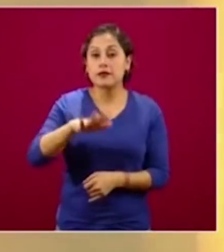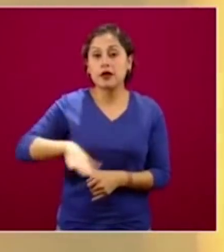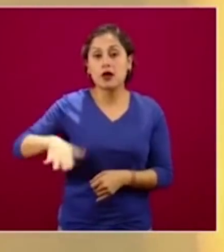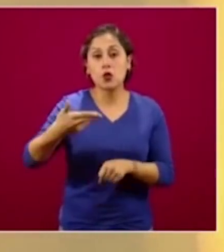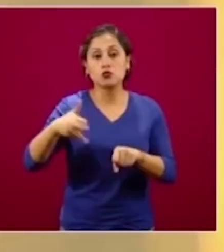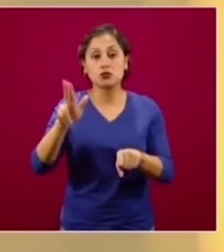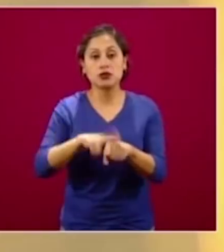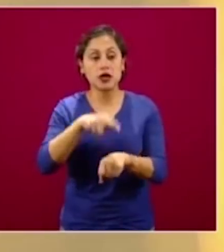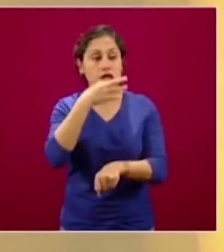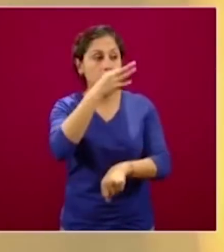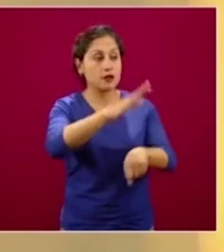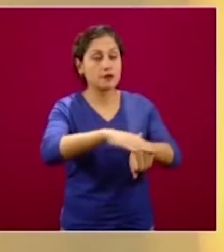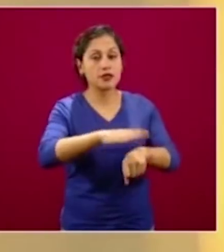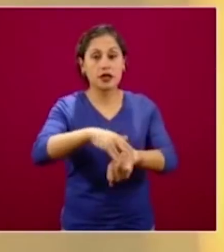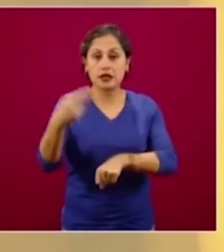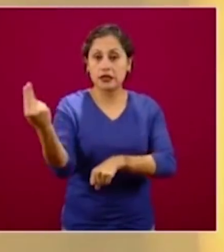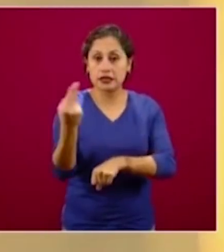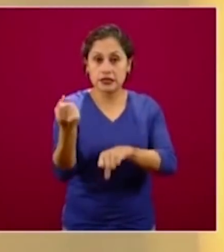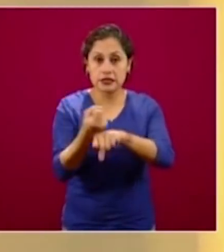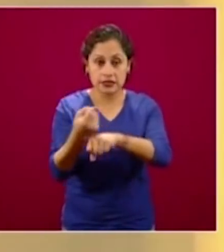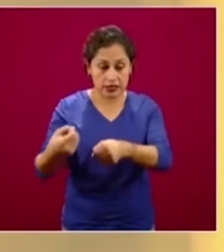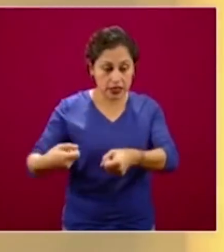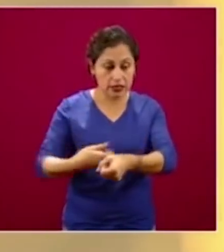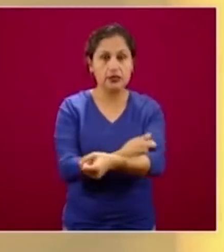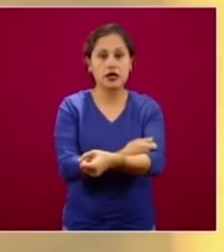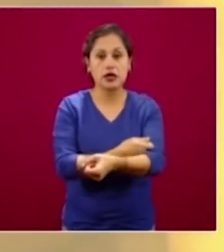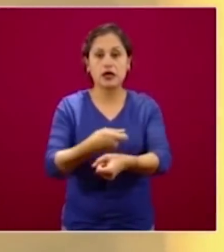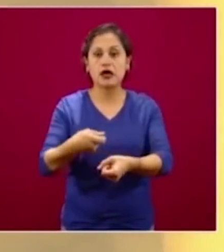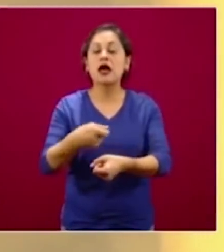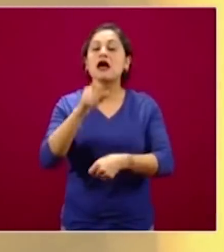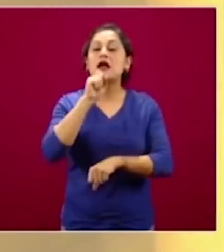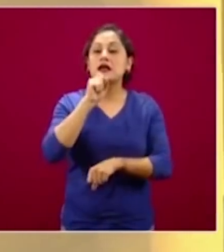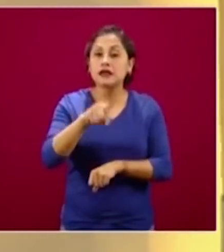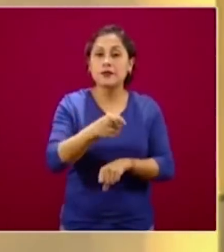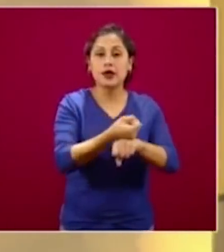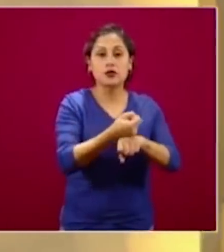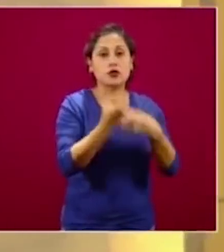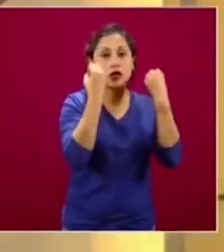donación, pero de una donación voluntaria y altruista de sangre.